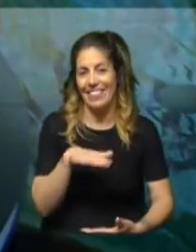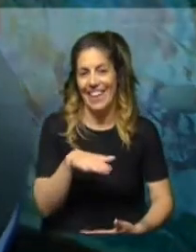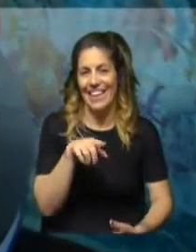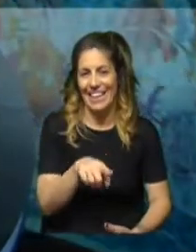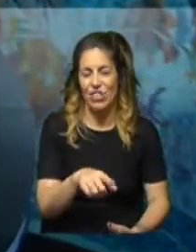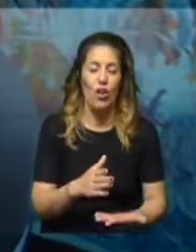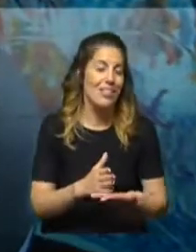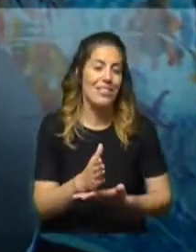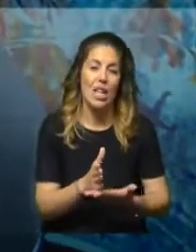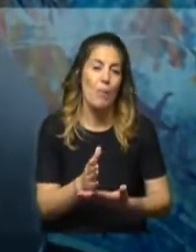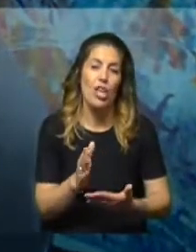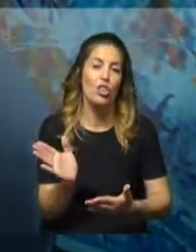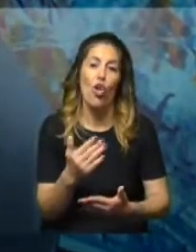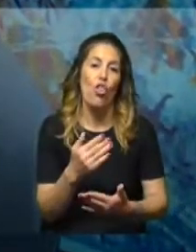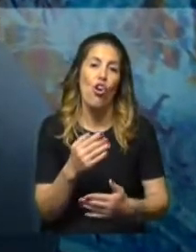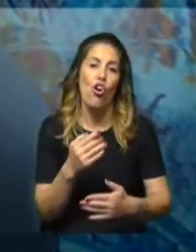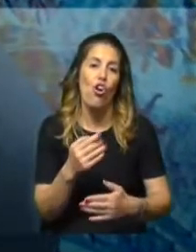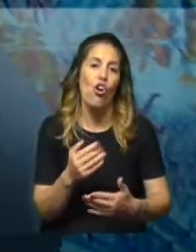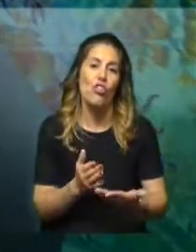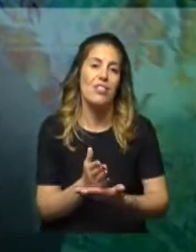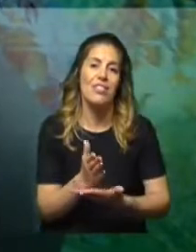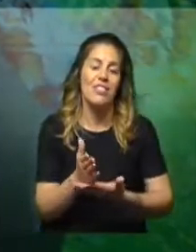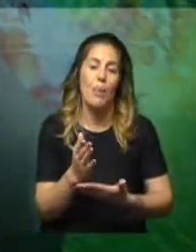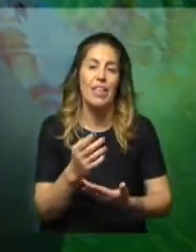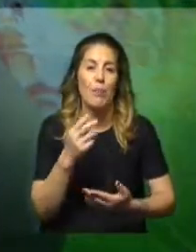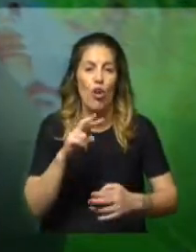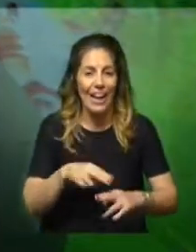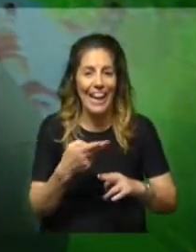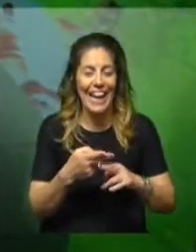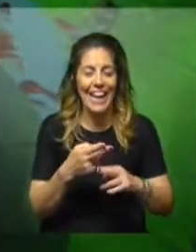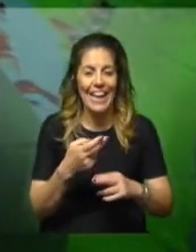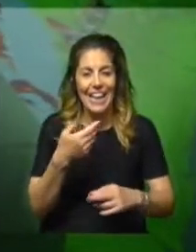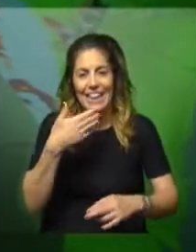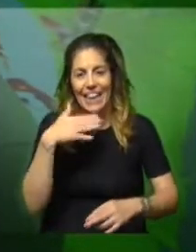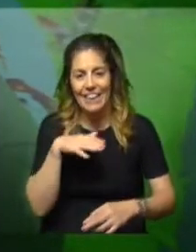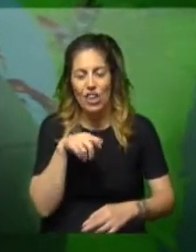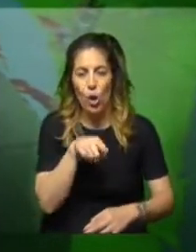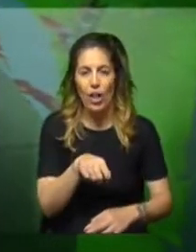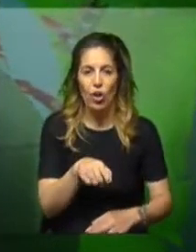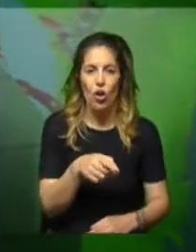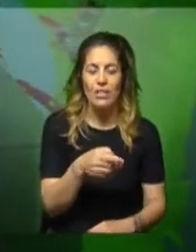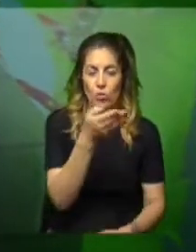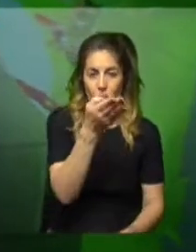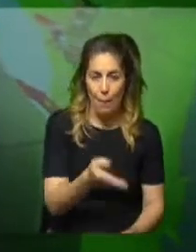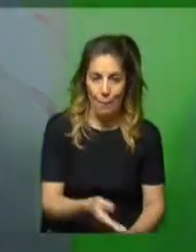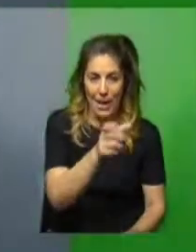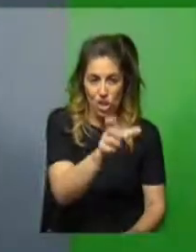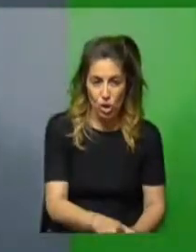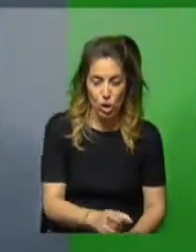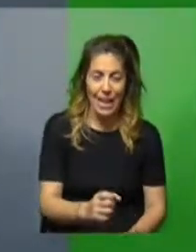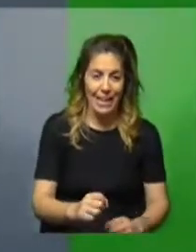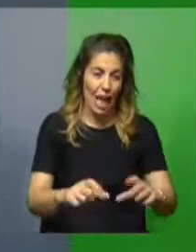yo creo que estoy inventado de todo el tiempo estamos reinterpretando algo se hace una persona la imagen de una persona es como que